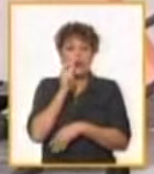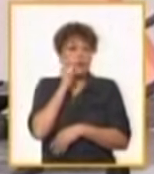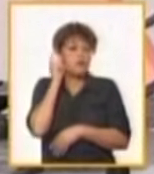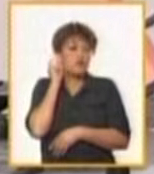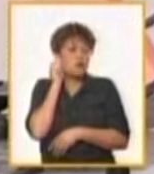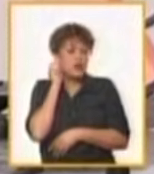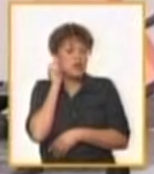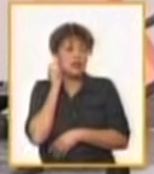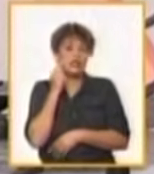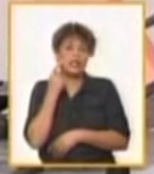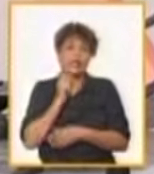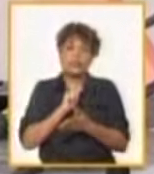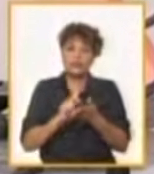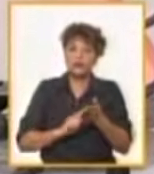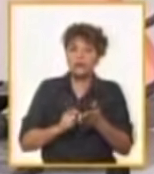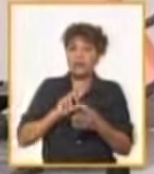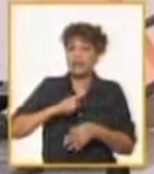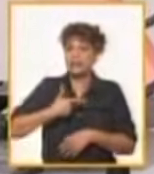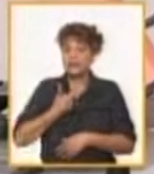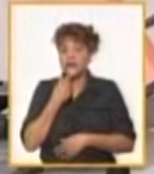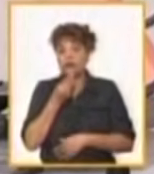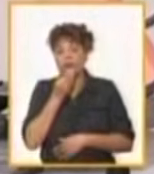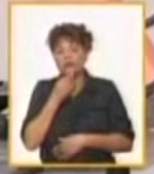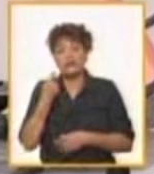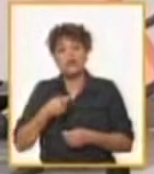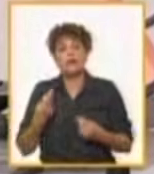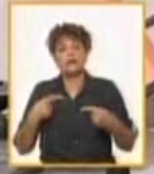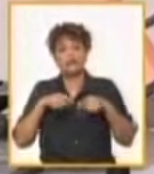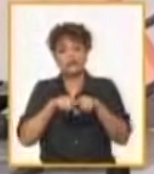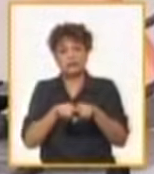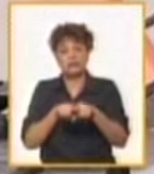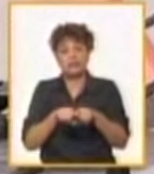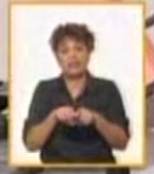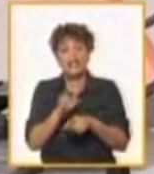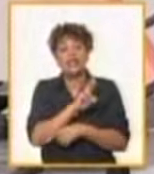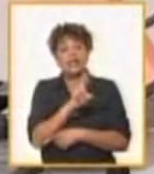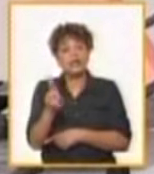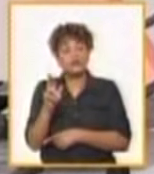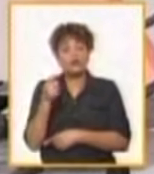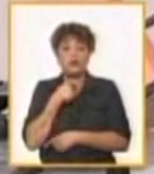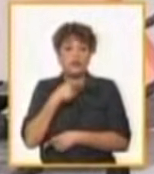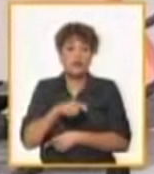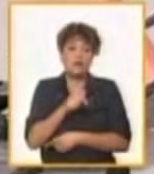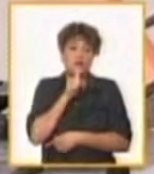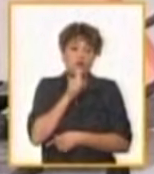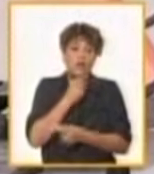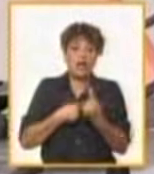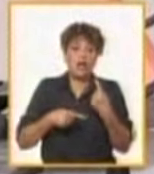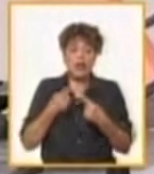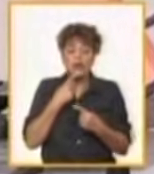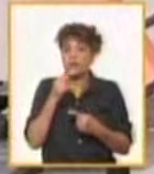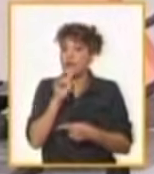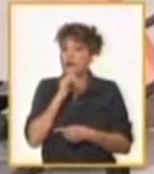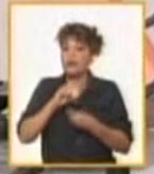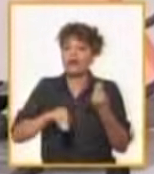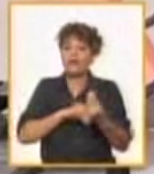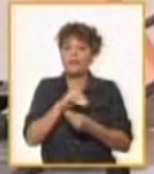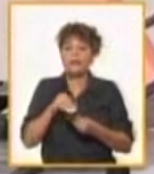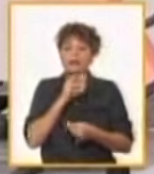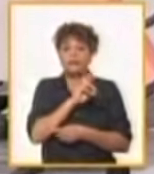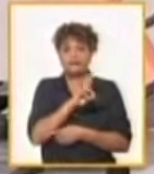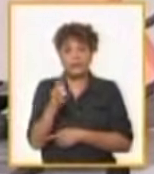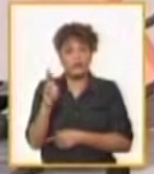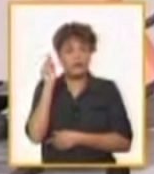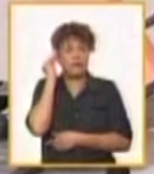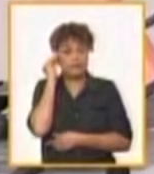sean o no escritores o artistas, marchen junto a ellos. La revolución debe aspirar a que todo el que tenga dudas se convierta en revolucionario. La revolución debe tratar de